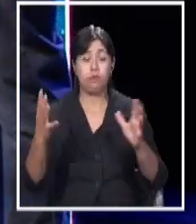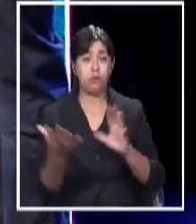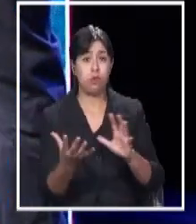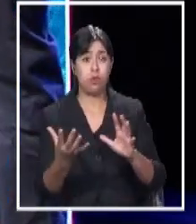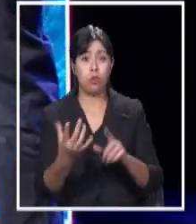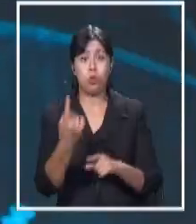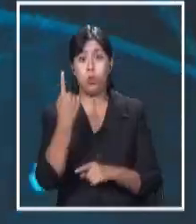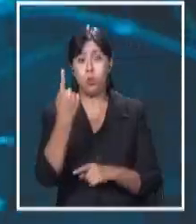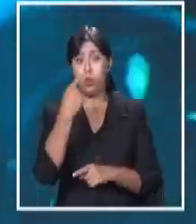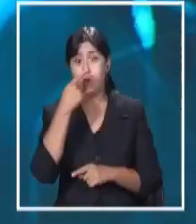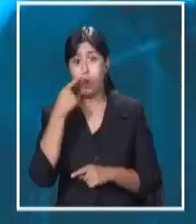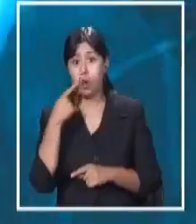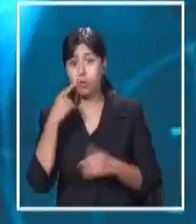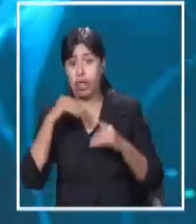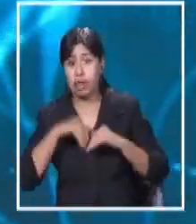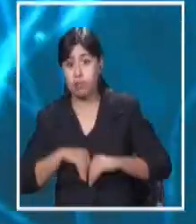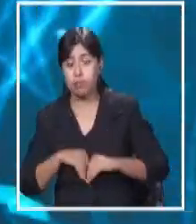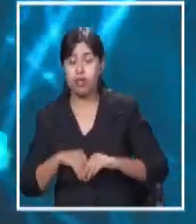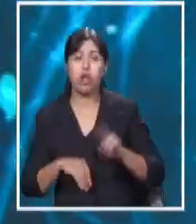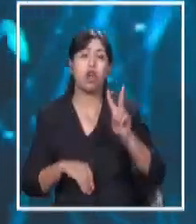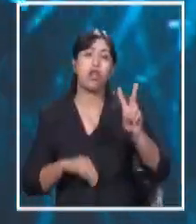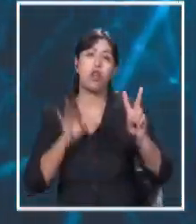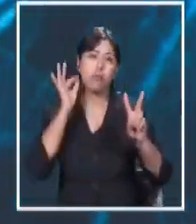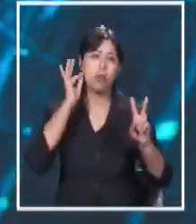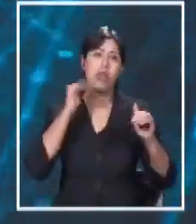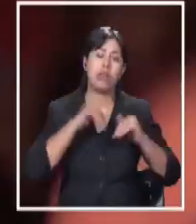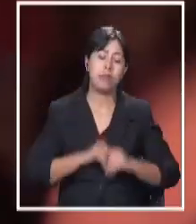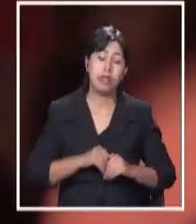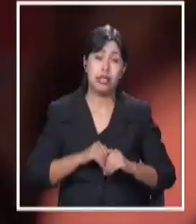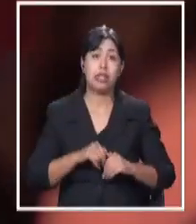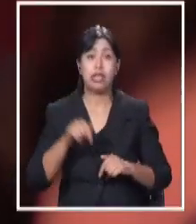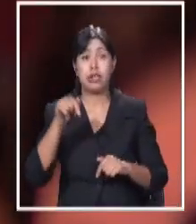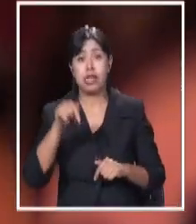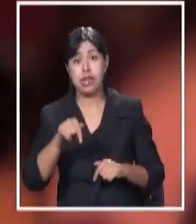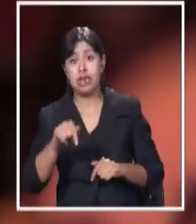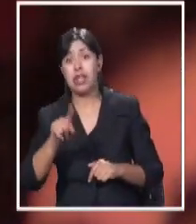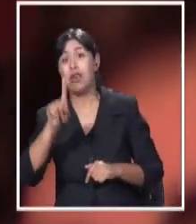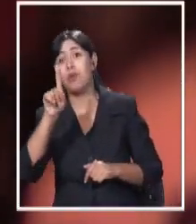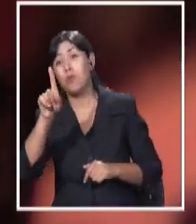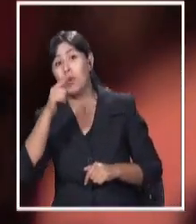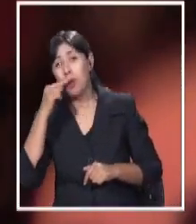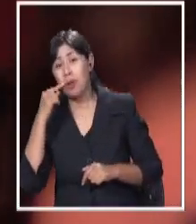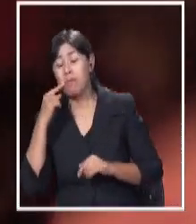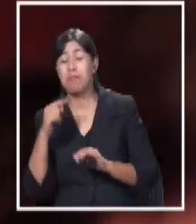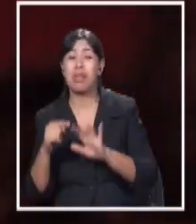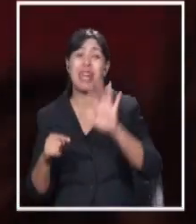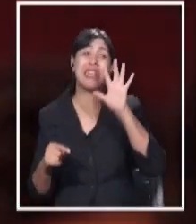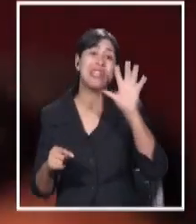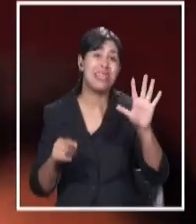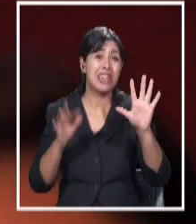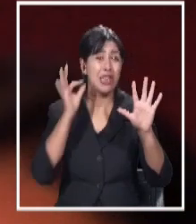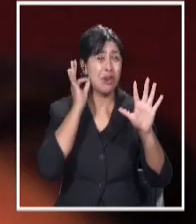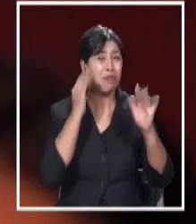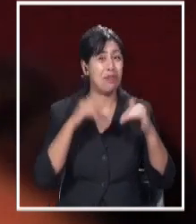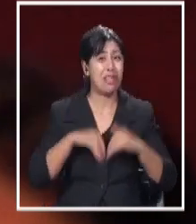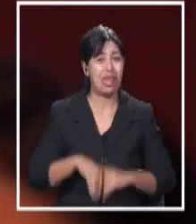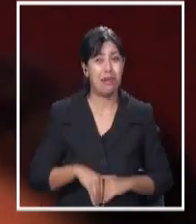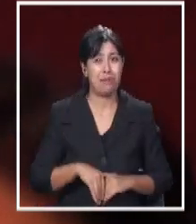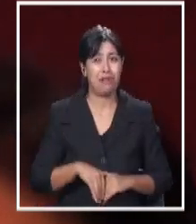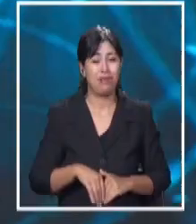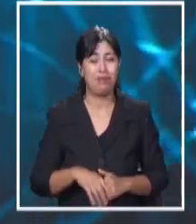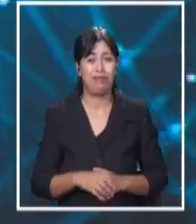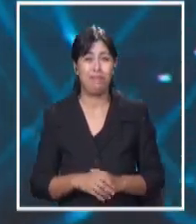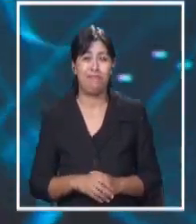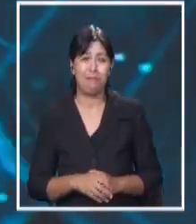hombre deprimido hay 2 mujeres deprimidas. En Chile es 1 a 5. Por cada hombre deprimido hay 5 mujeres